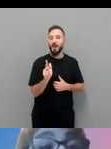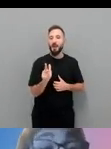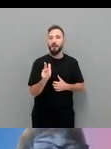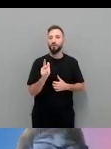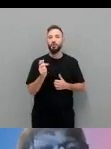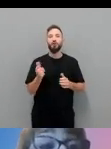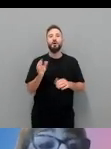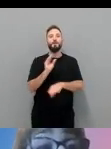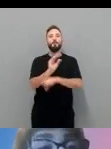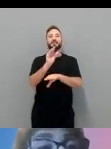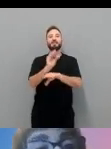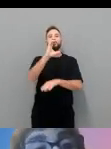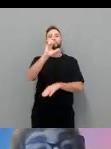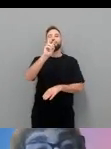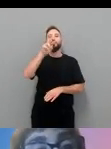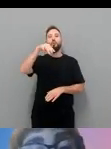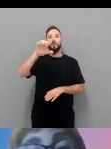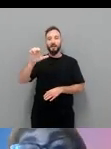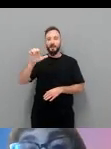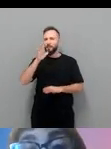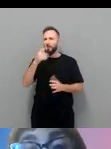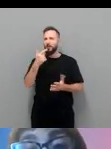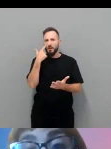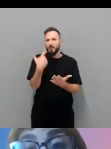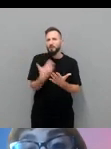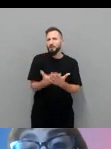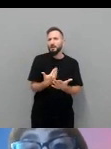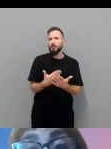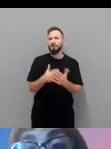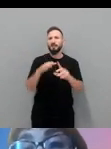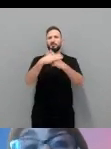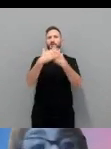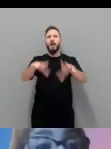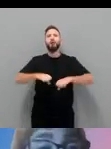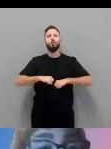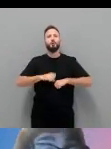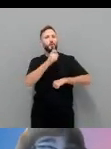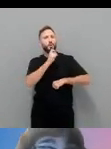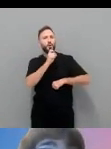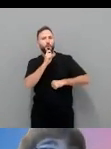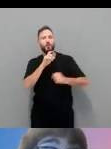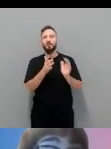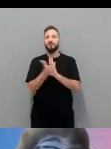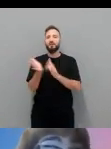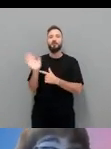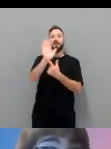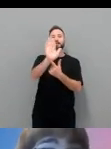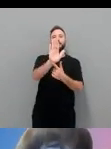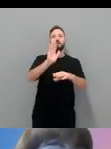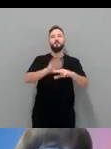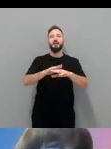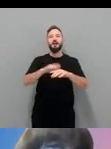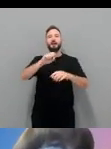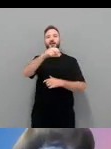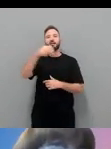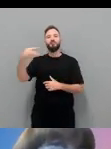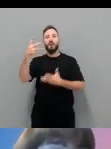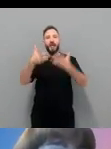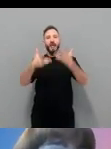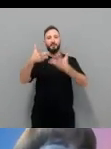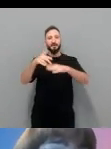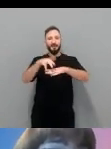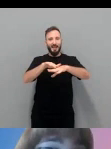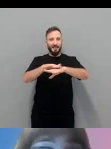CUME. Y claro, ¿cómo demuestran que están en situación de acogimiento? Pues básicamente necesitan presentar la resolución administrativa por la